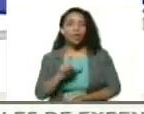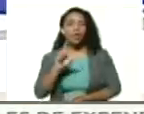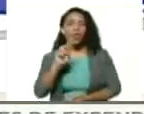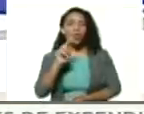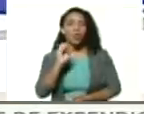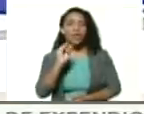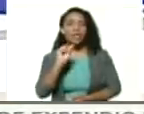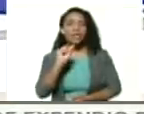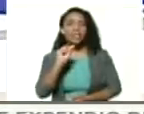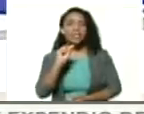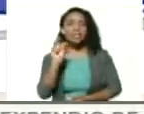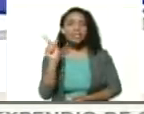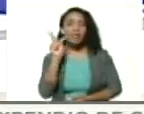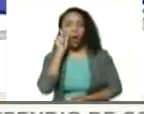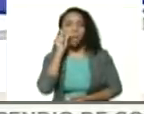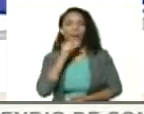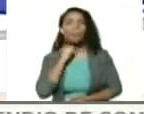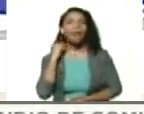Luis Ugalde,